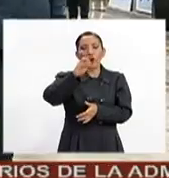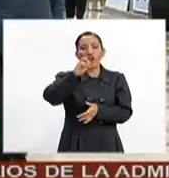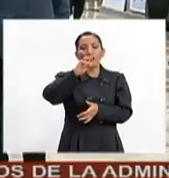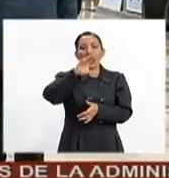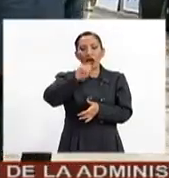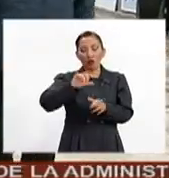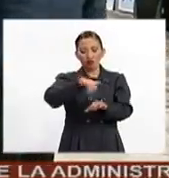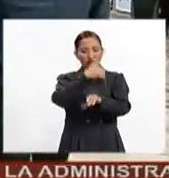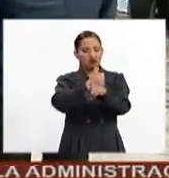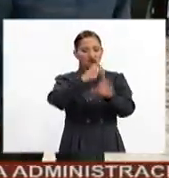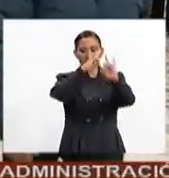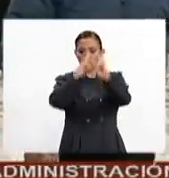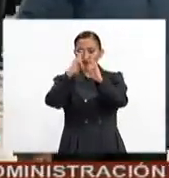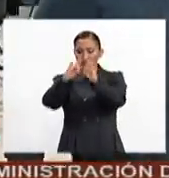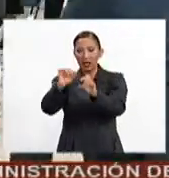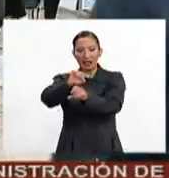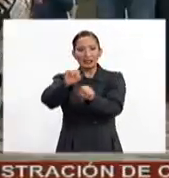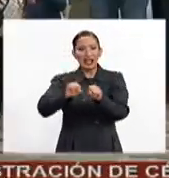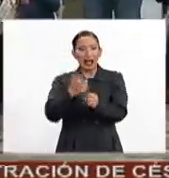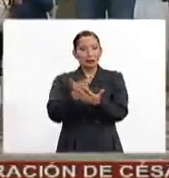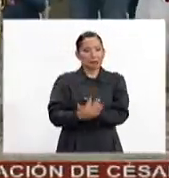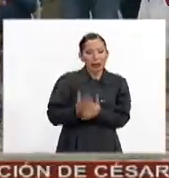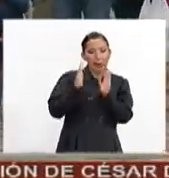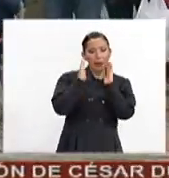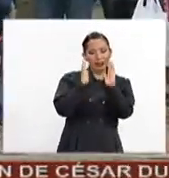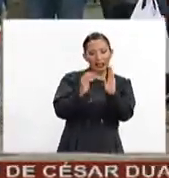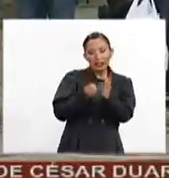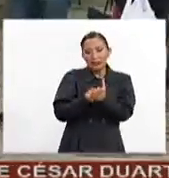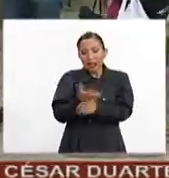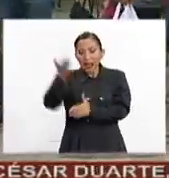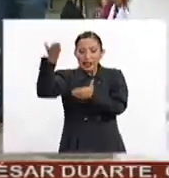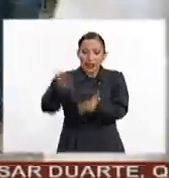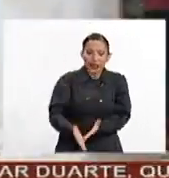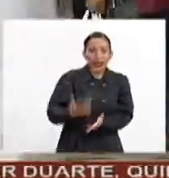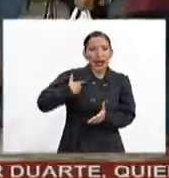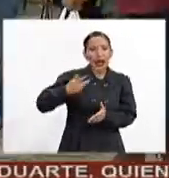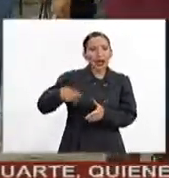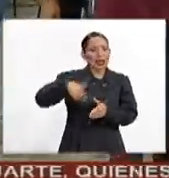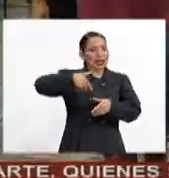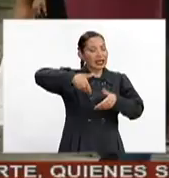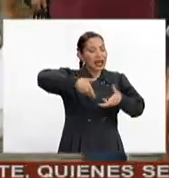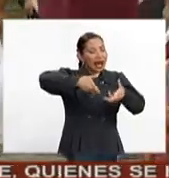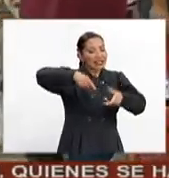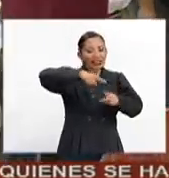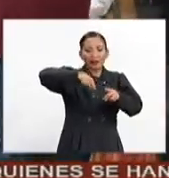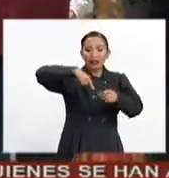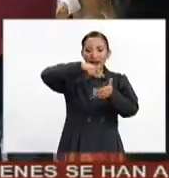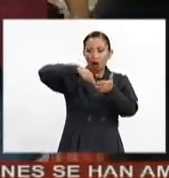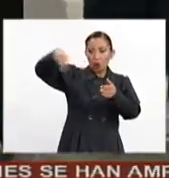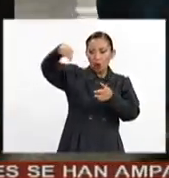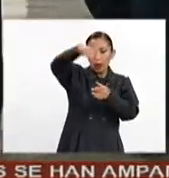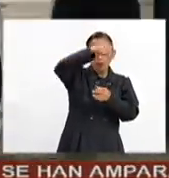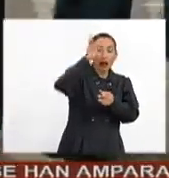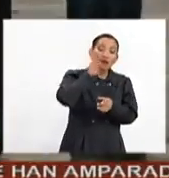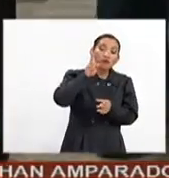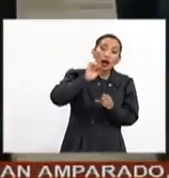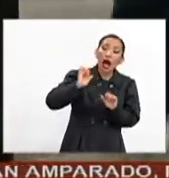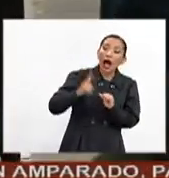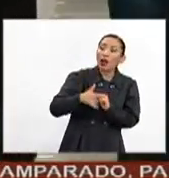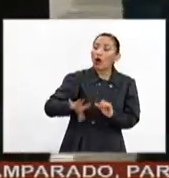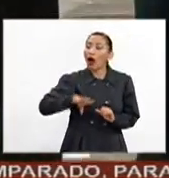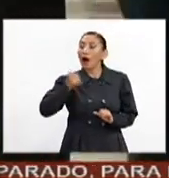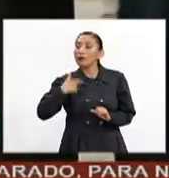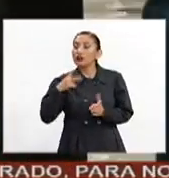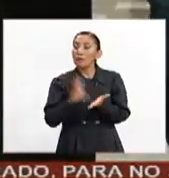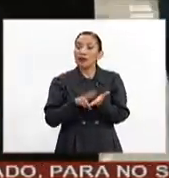instaló módulos en sala de espera, pasillos de llegada y salida y vialidades de dichas instalaciones para verificar que no haya